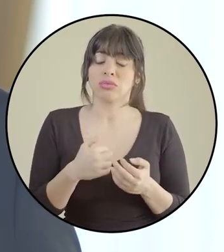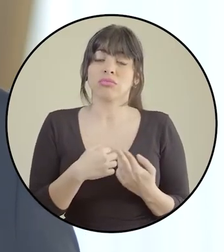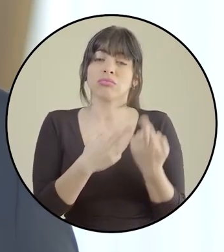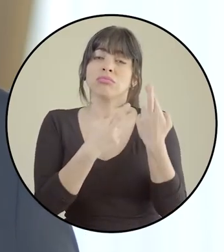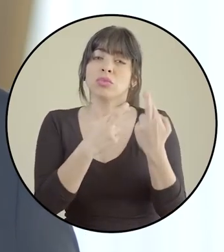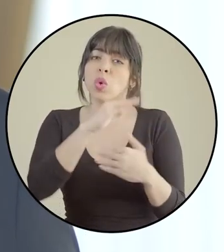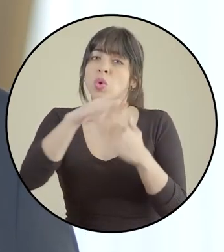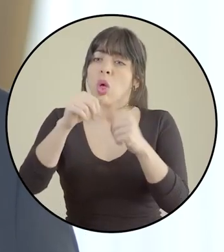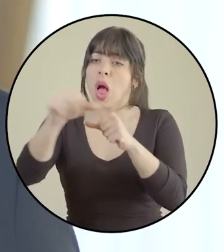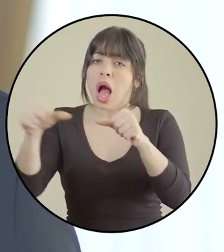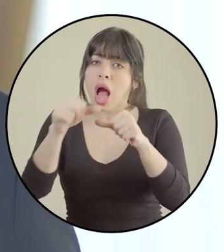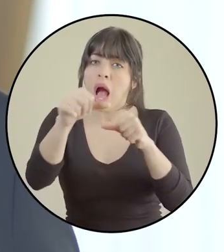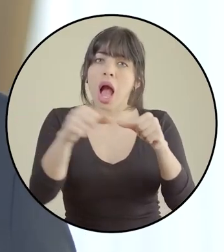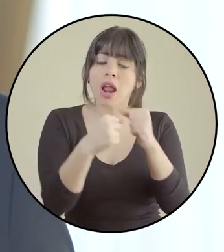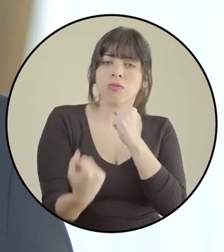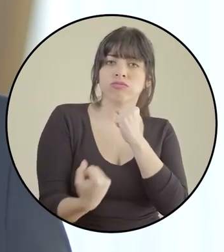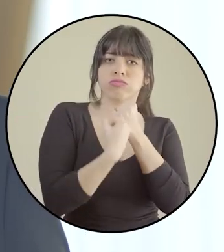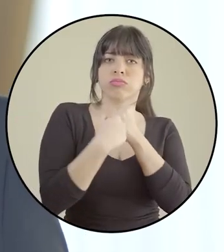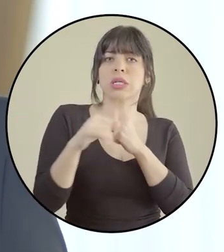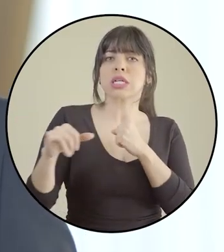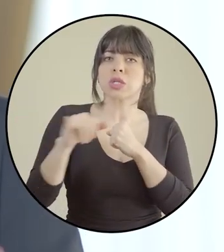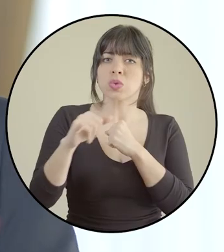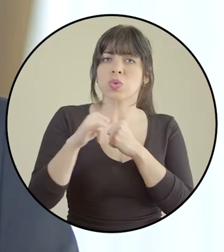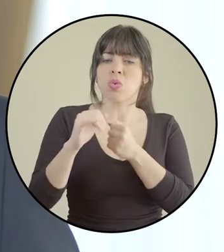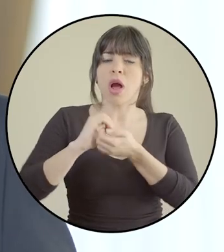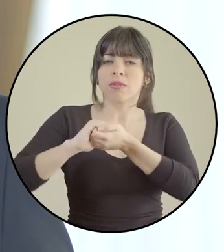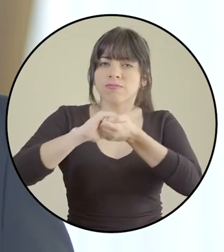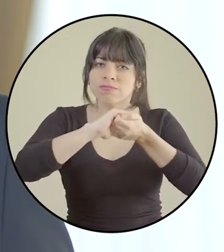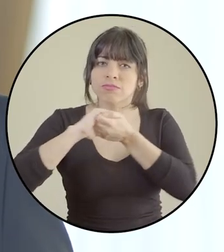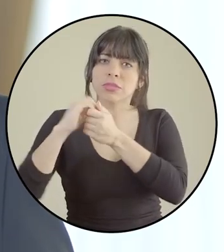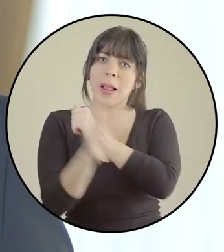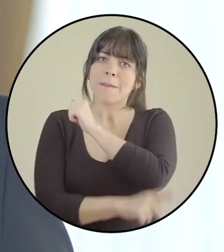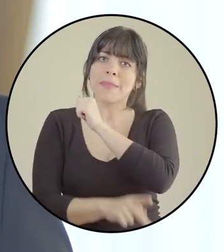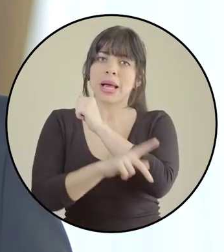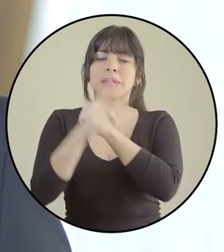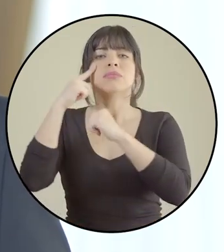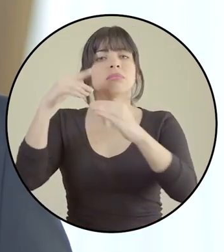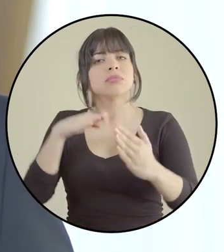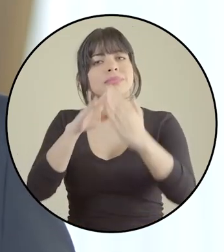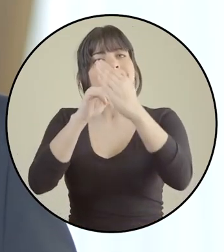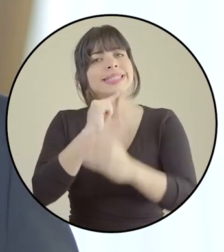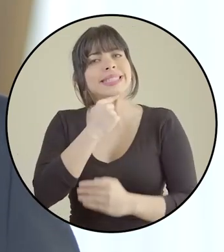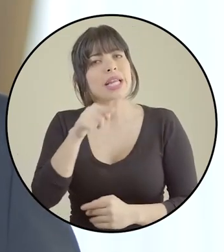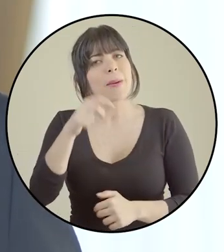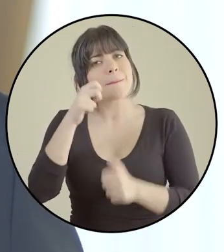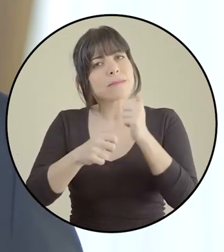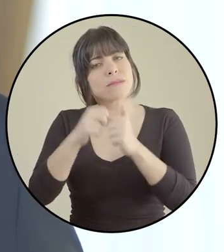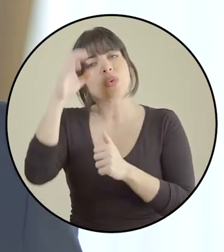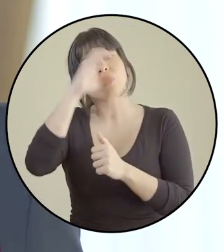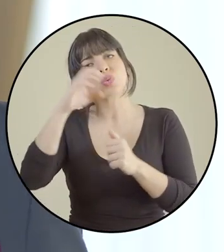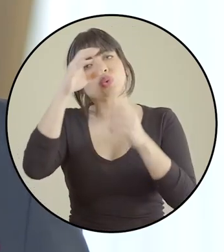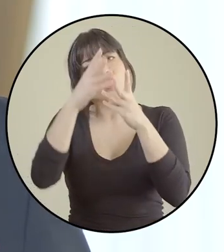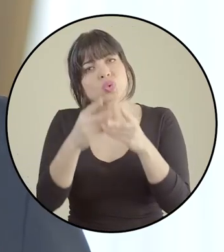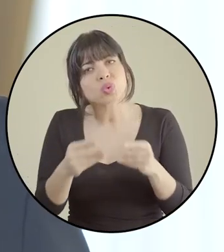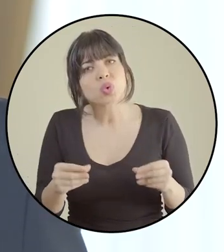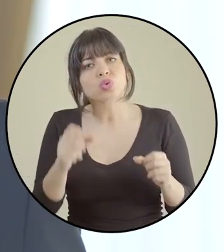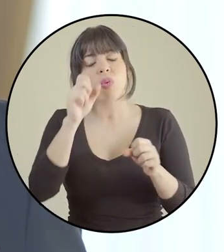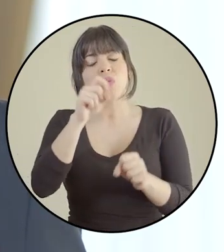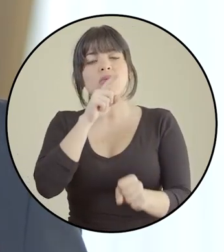Esperamos que todos los sectores nos acompañen con una posición igualmente patriótica para enfrentar con seriedad estos problemas